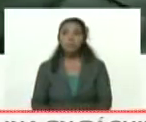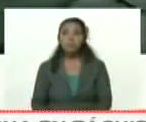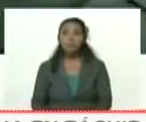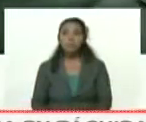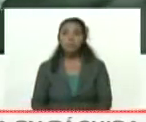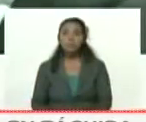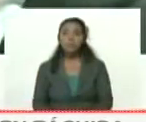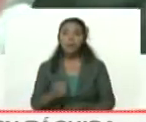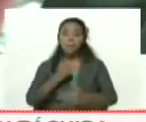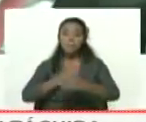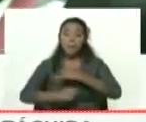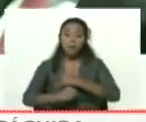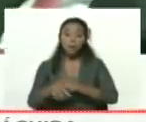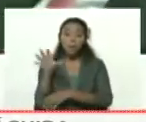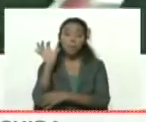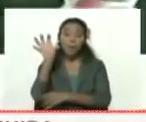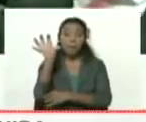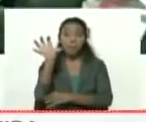Parto de patria